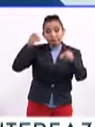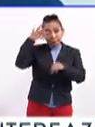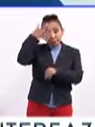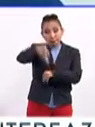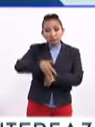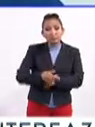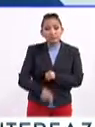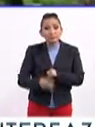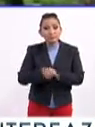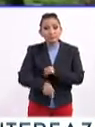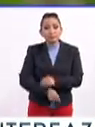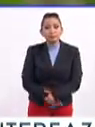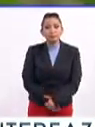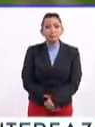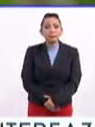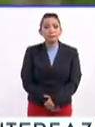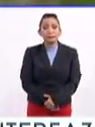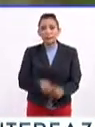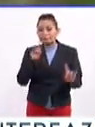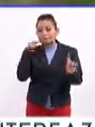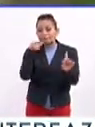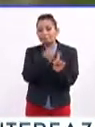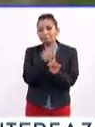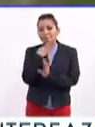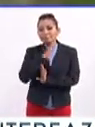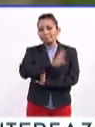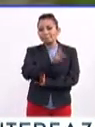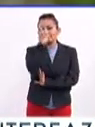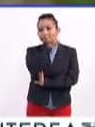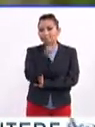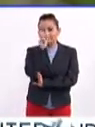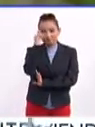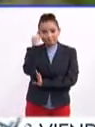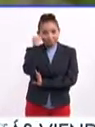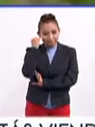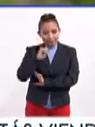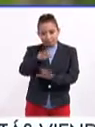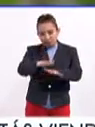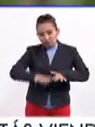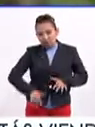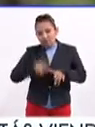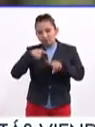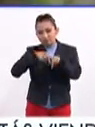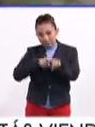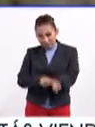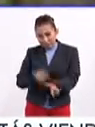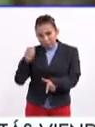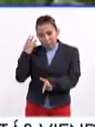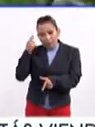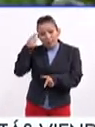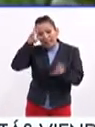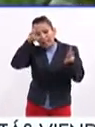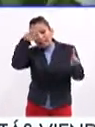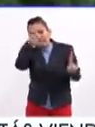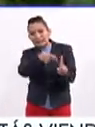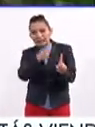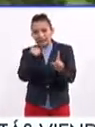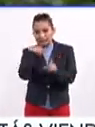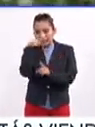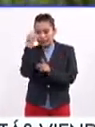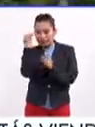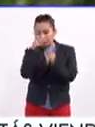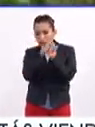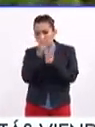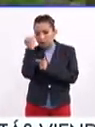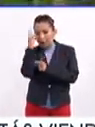atlas. Currently, Con el objetivo de preservar las lenguas indígenas, el Foro Permanente de las Naciones Unidas para las Cuestiones Indígenas ha